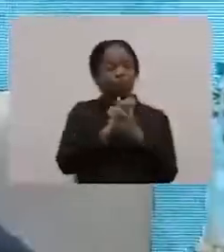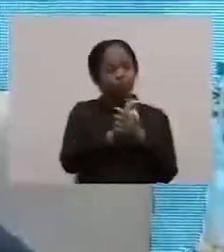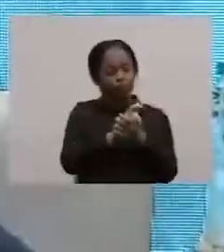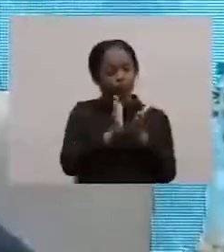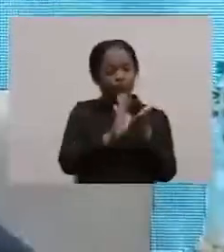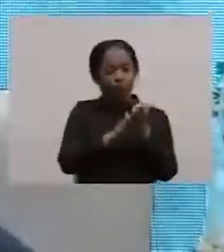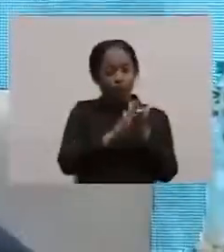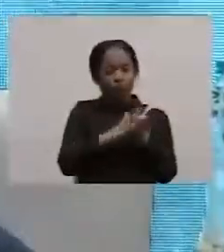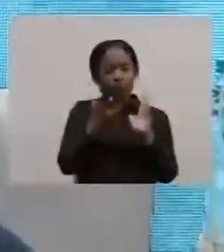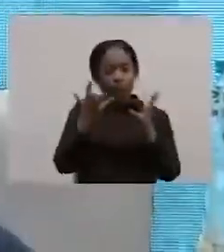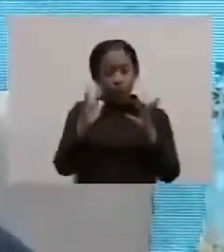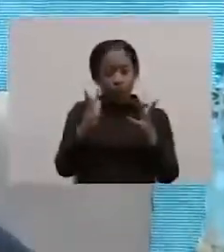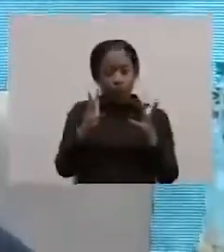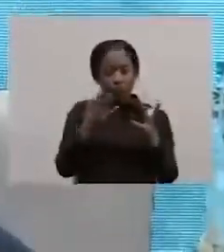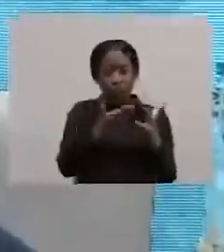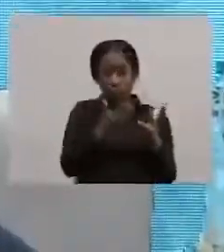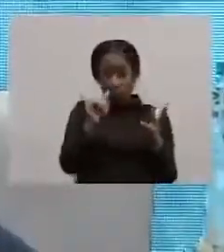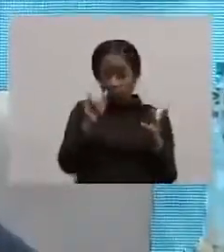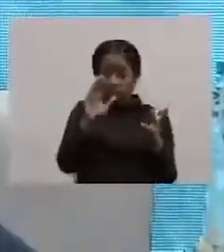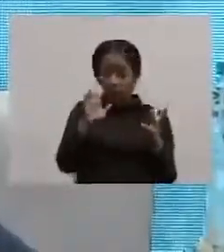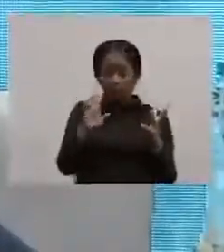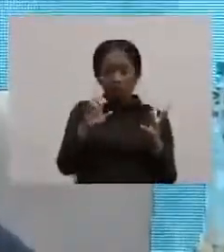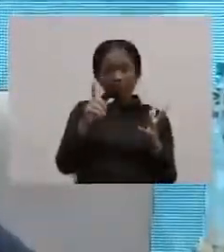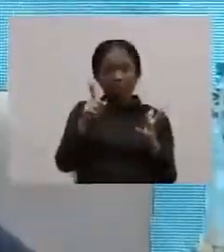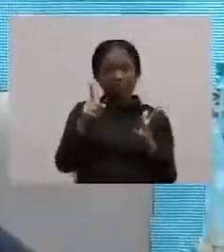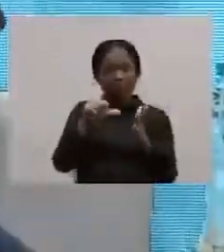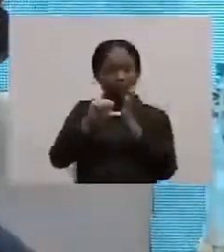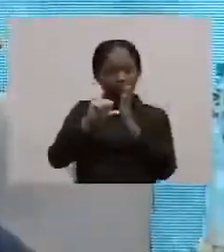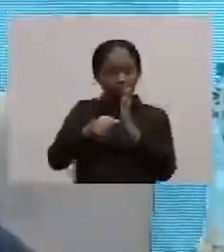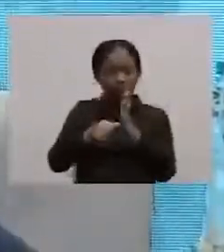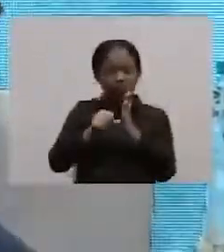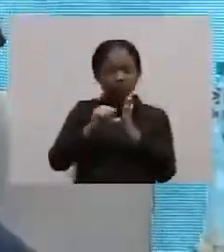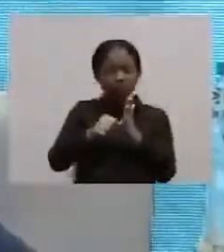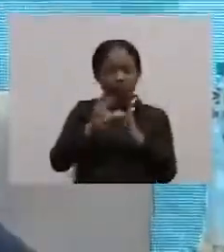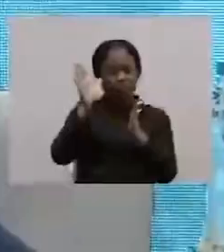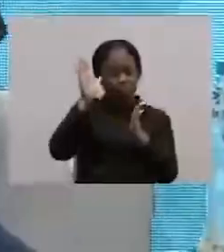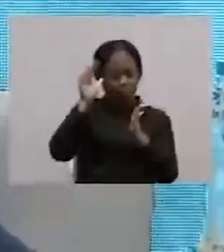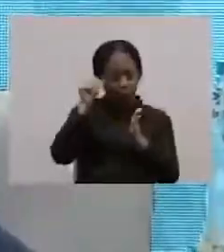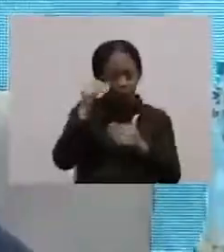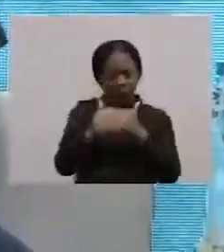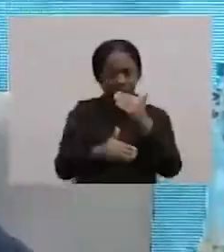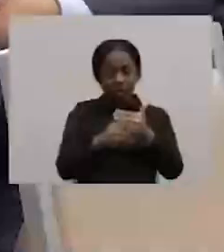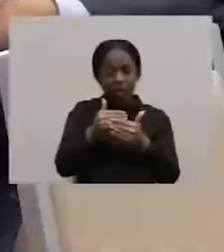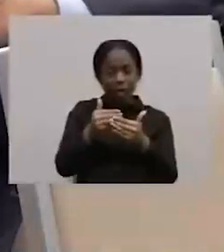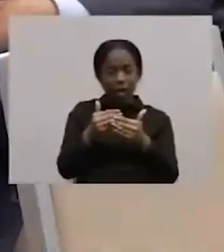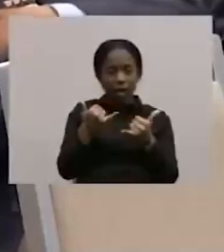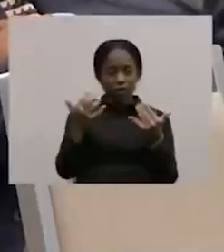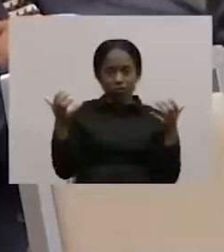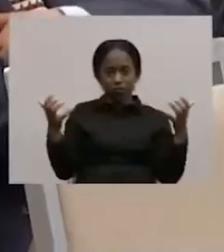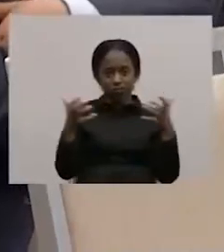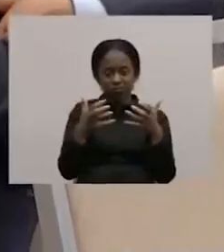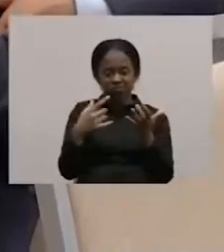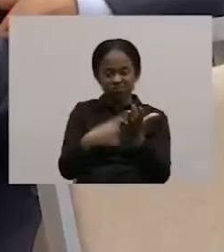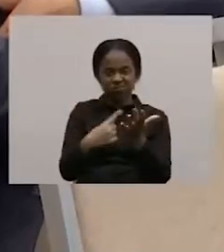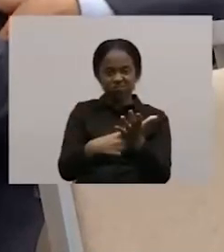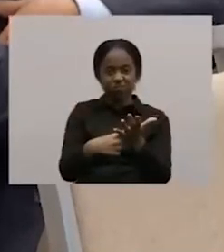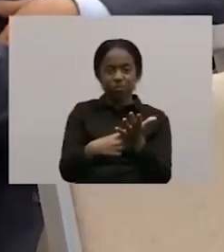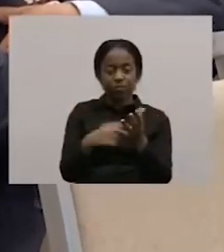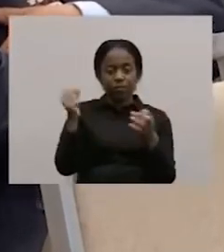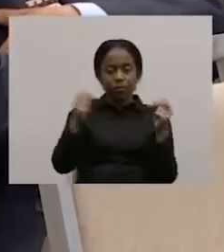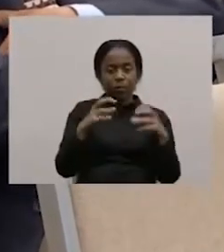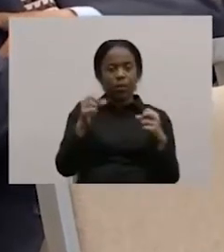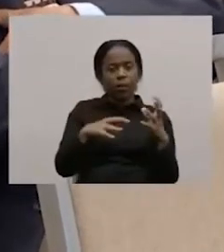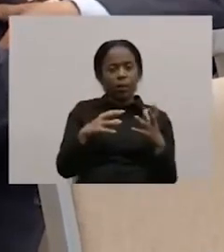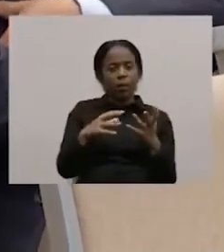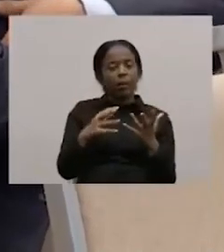Central Electoral por su insistencia en que acudamos a ese escenario de debate para que saquemos